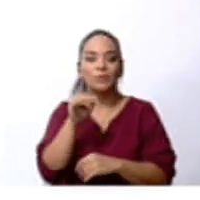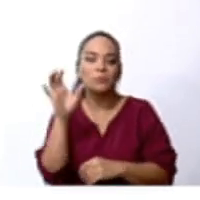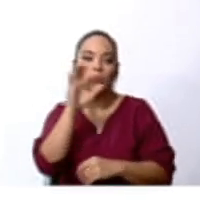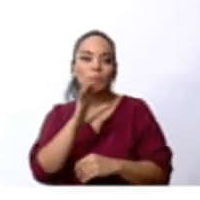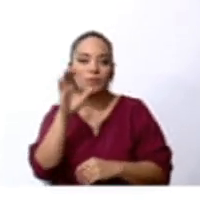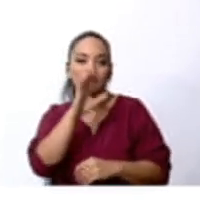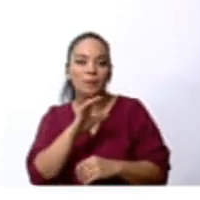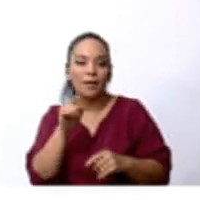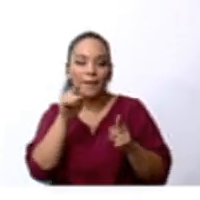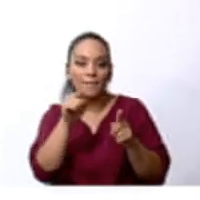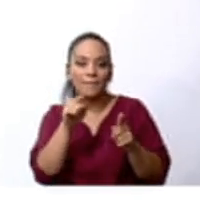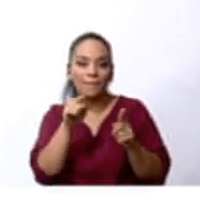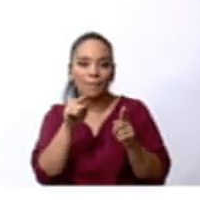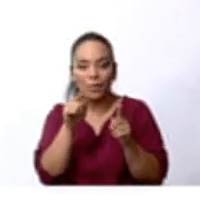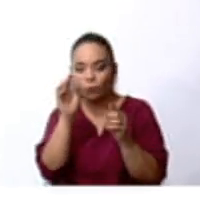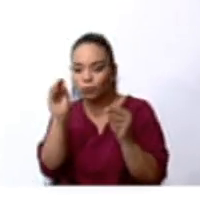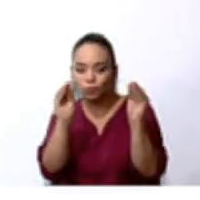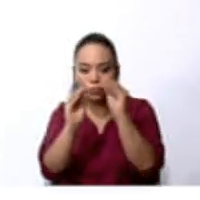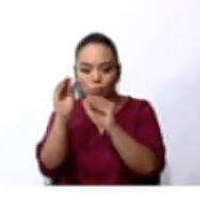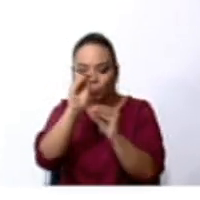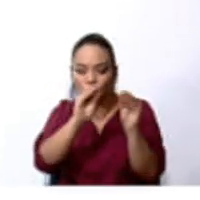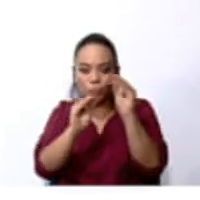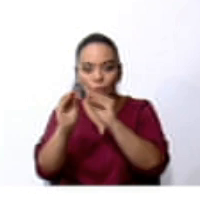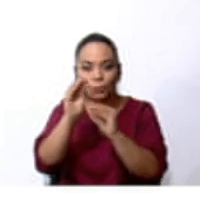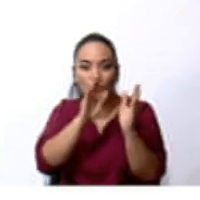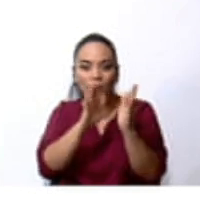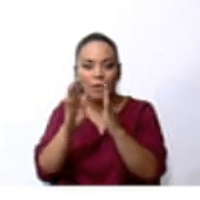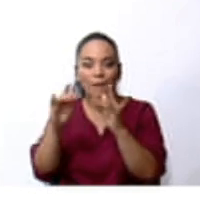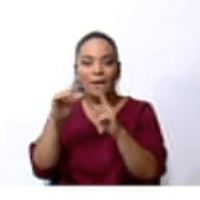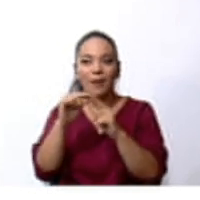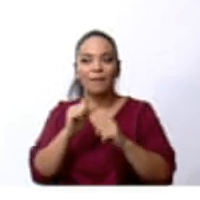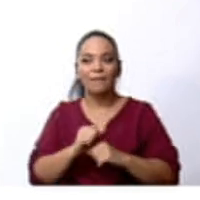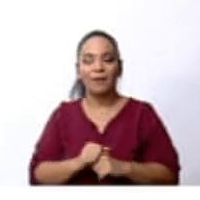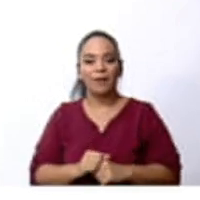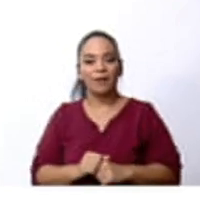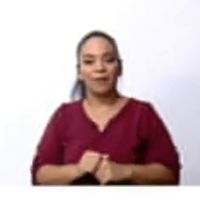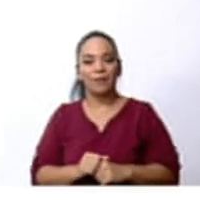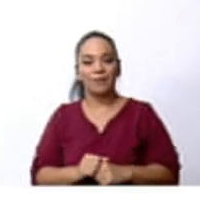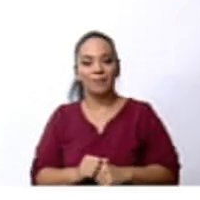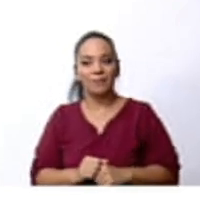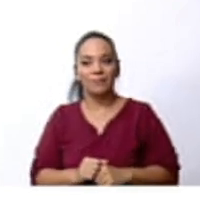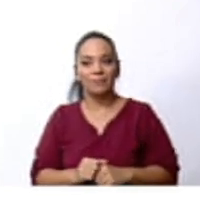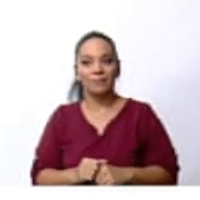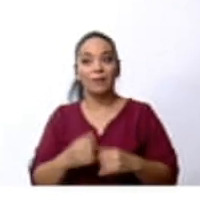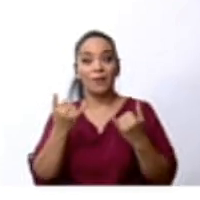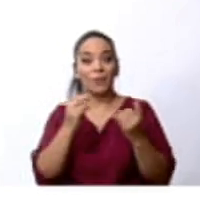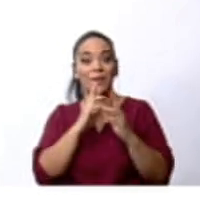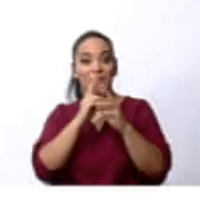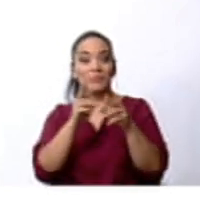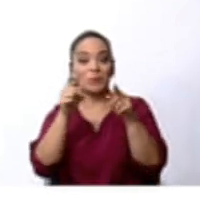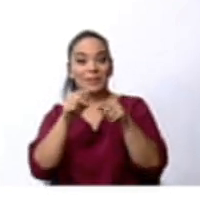Y ya se van a dar cuenta cuál es esa palabra. Aquí la tenemos.